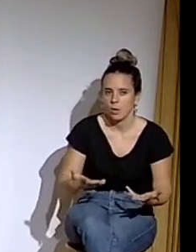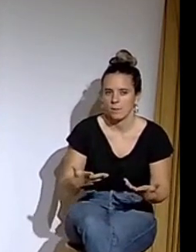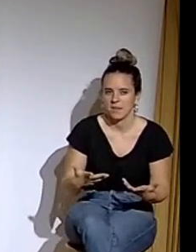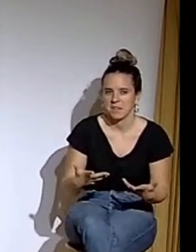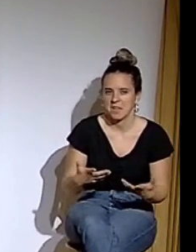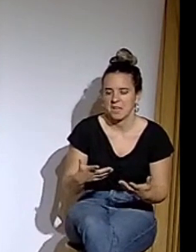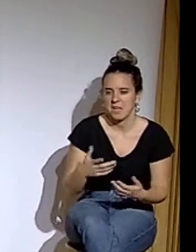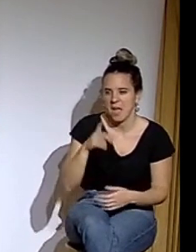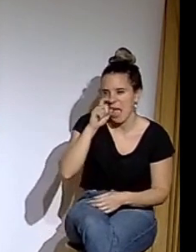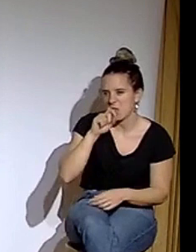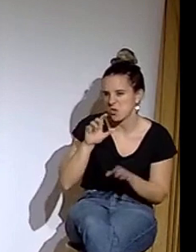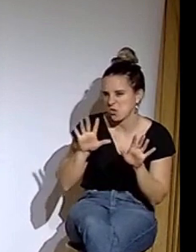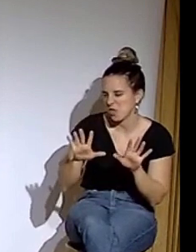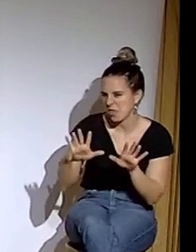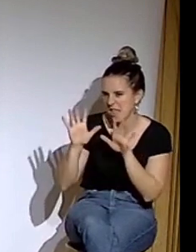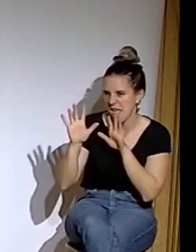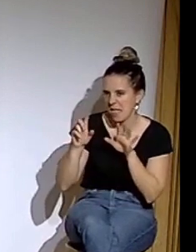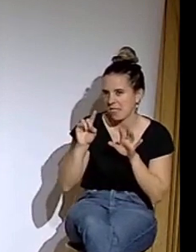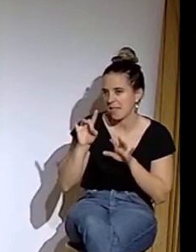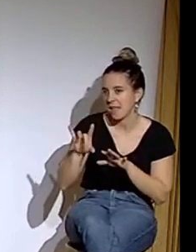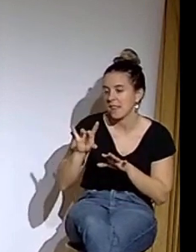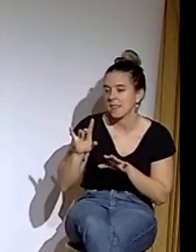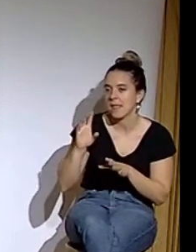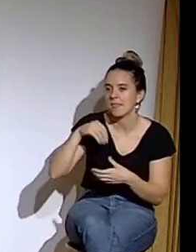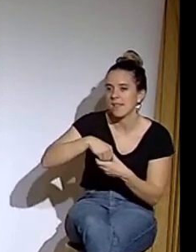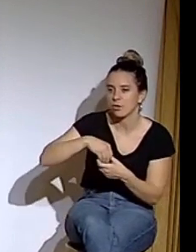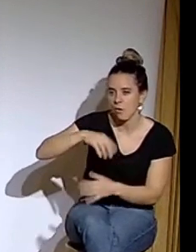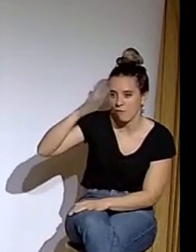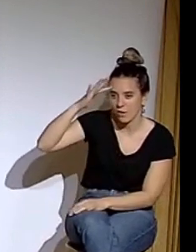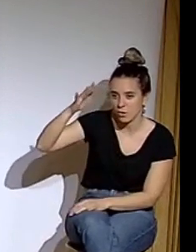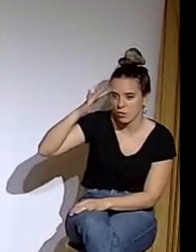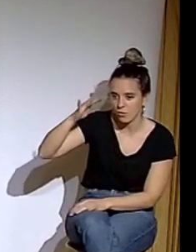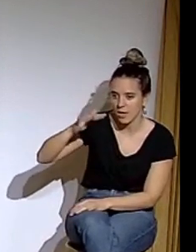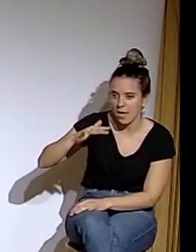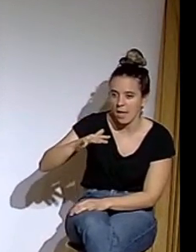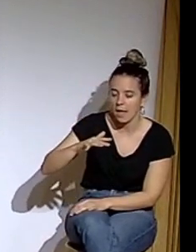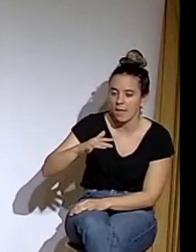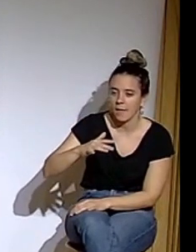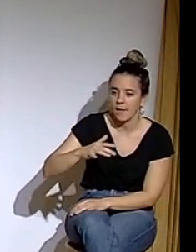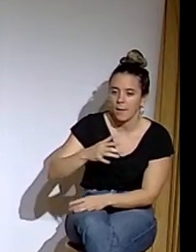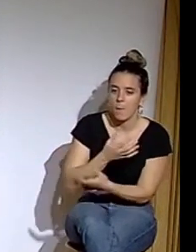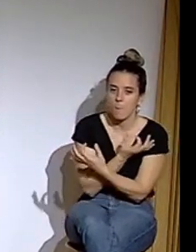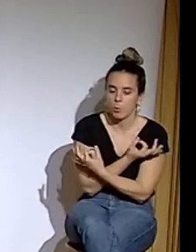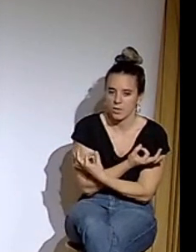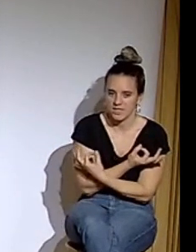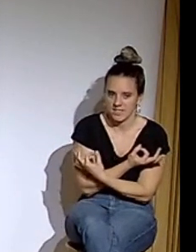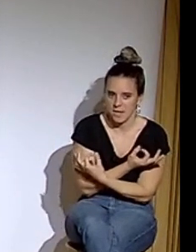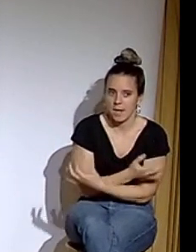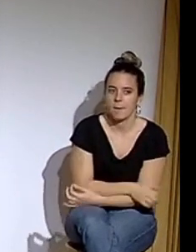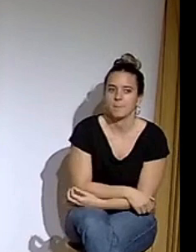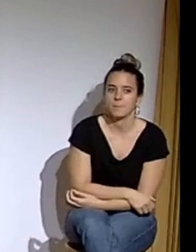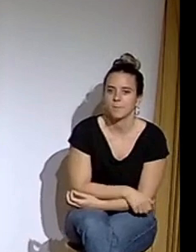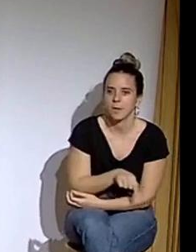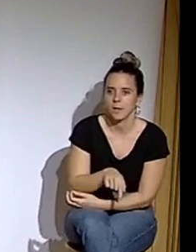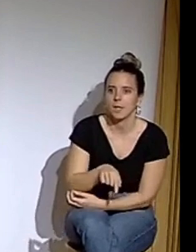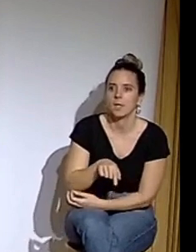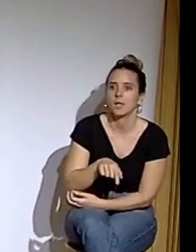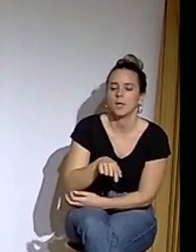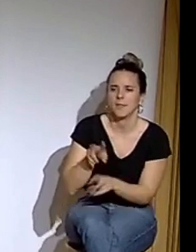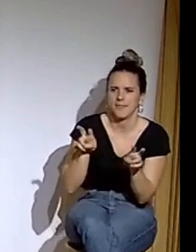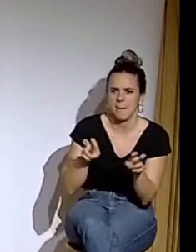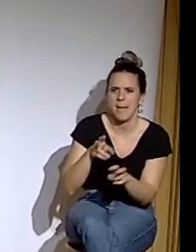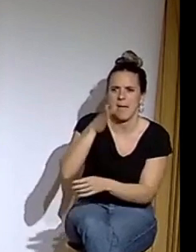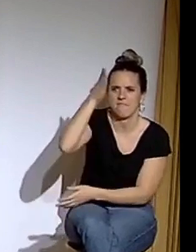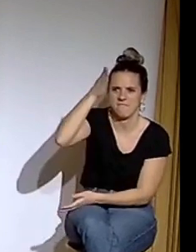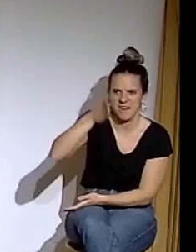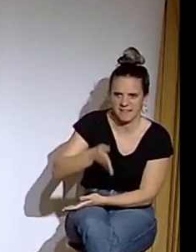unos 10-15 años estoy dentro de la que la filosofía budista y os recuerdo que también es un sistema muy verticalista y muy